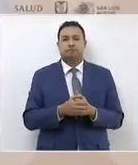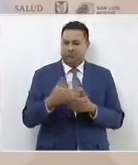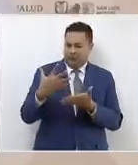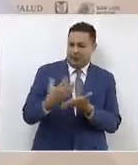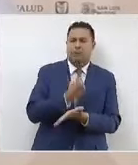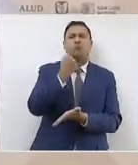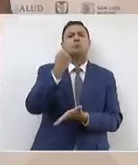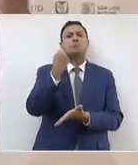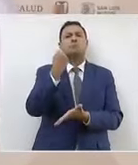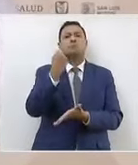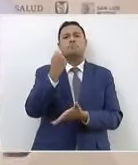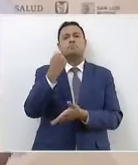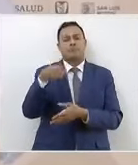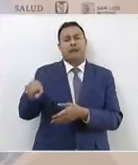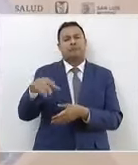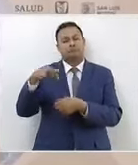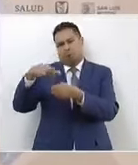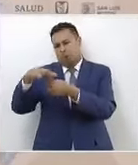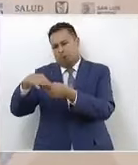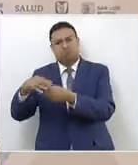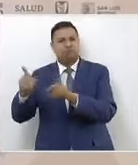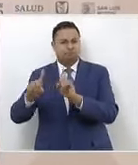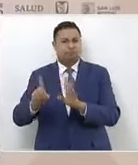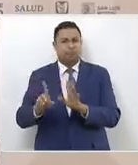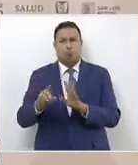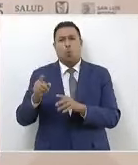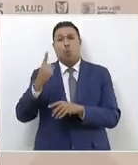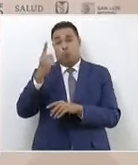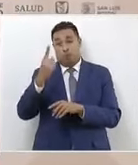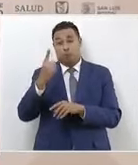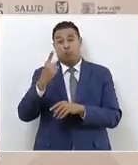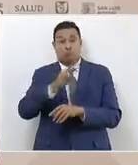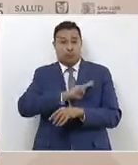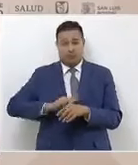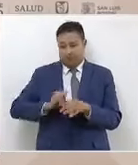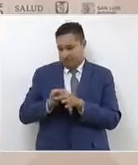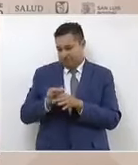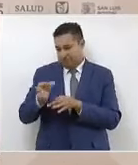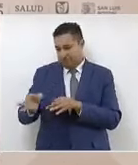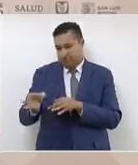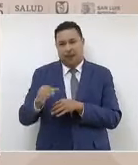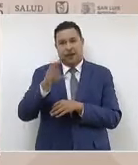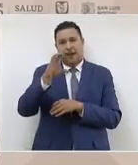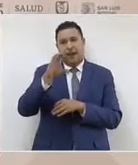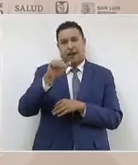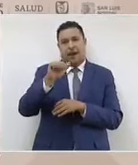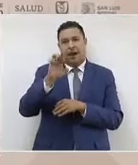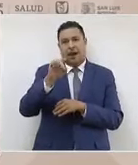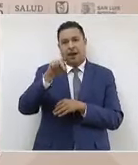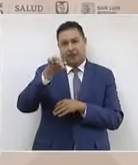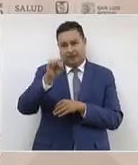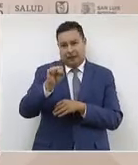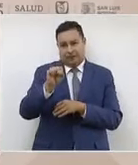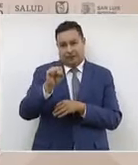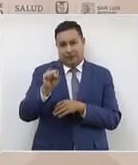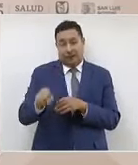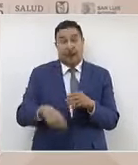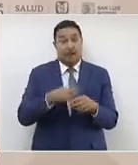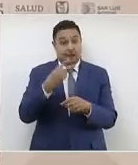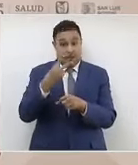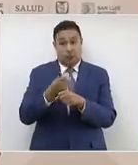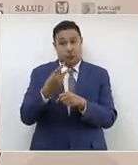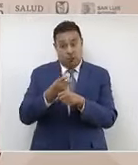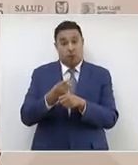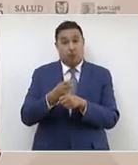ganamos por primera vez un municipio, Cárdenas, el segundo municipio